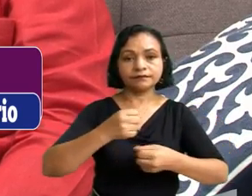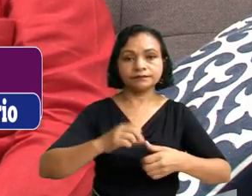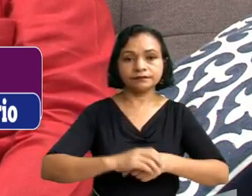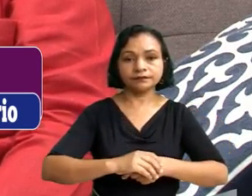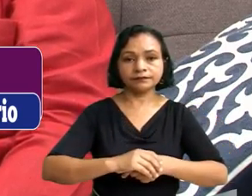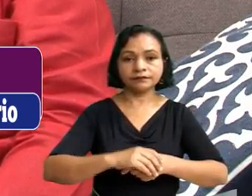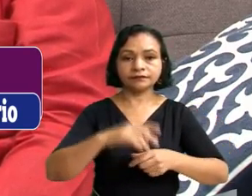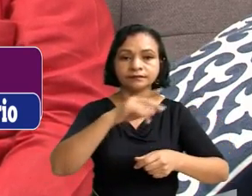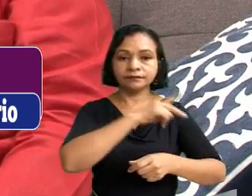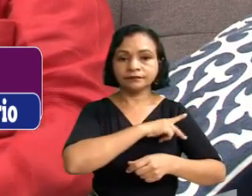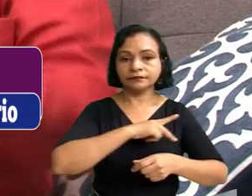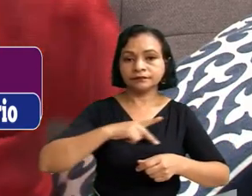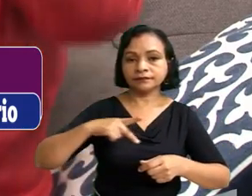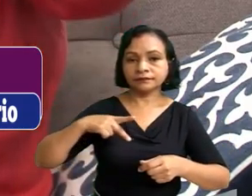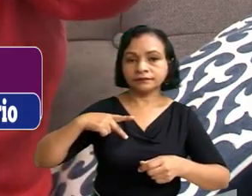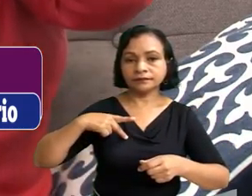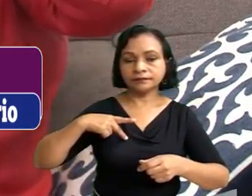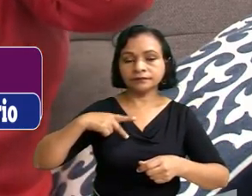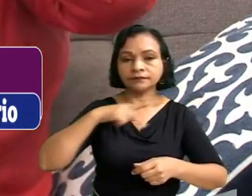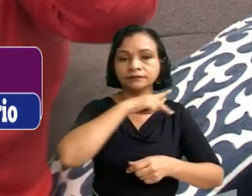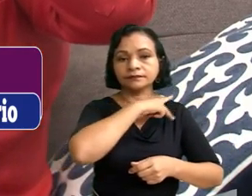con pastores con